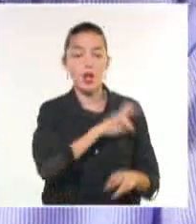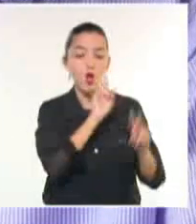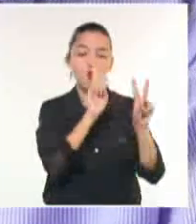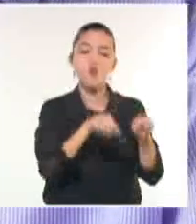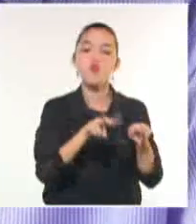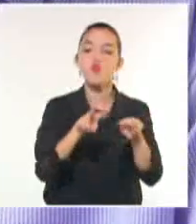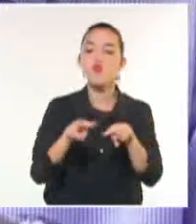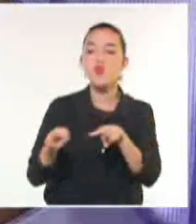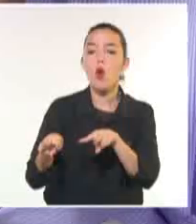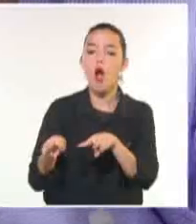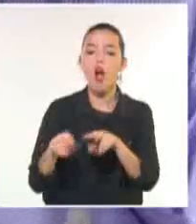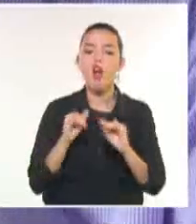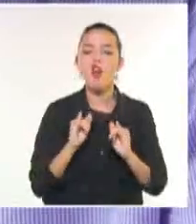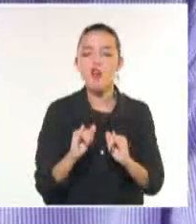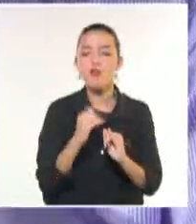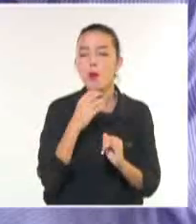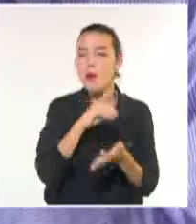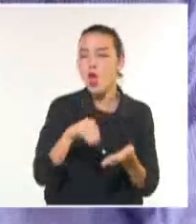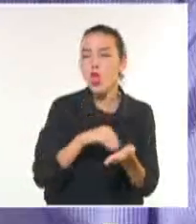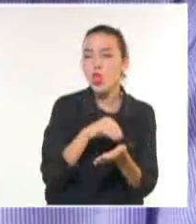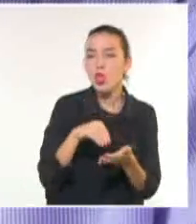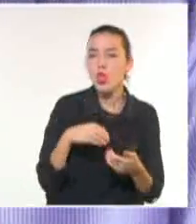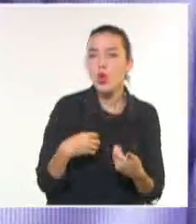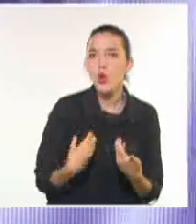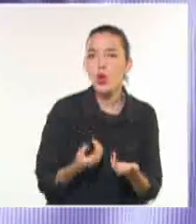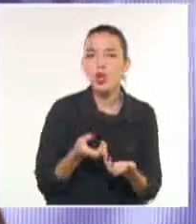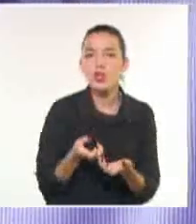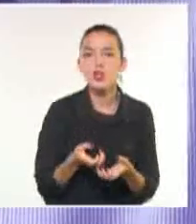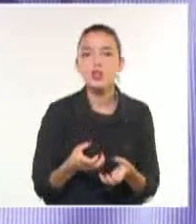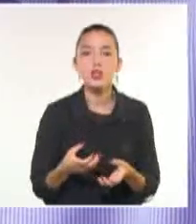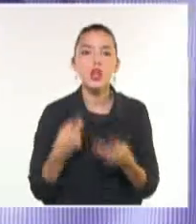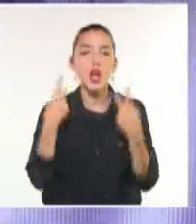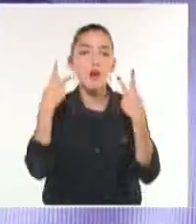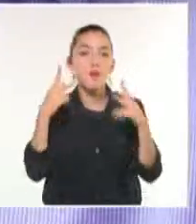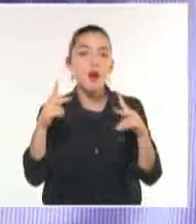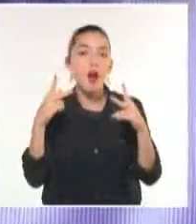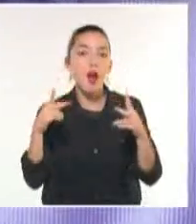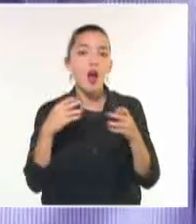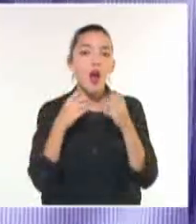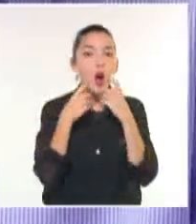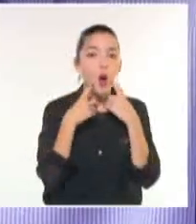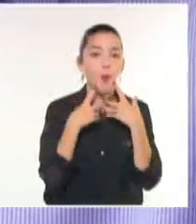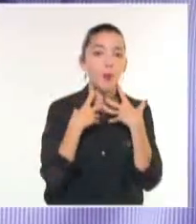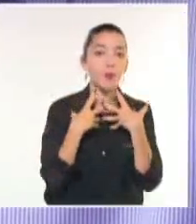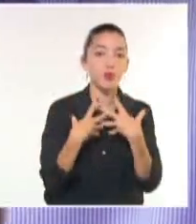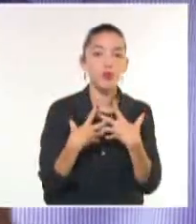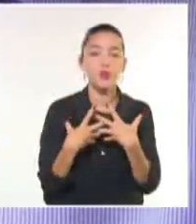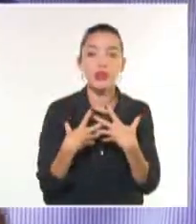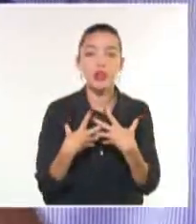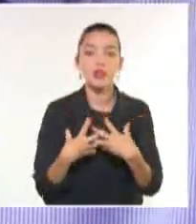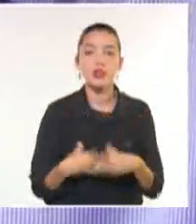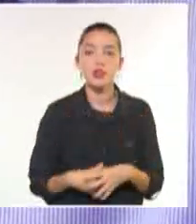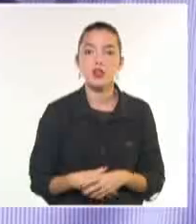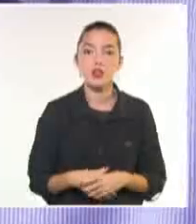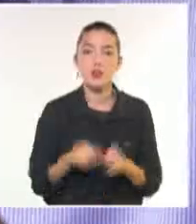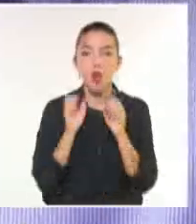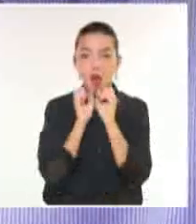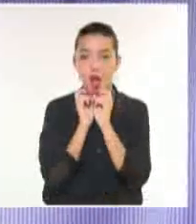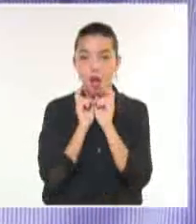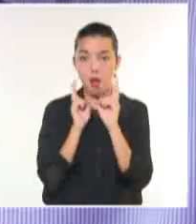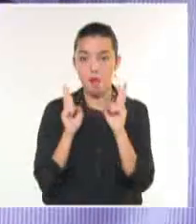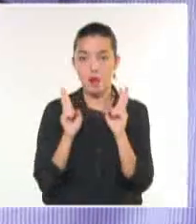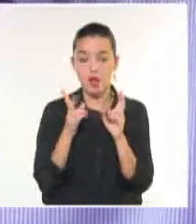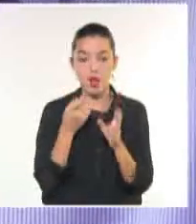la información autorizada, dónde está el sitio autorizado para emitir la información, porque nuestras vidas quizá las estamos poniendo